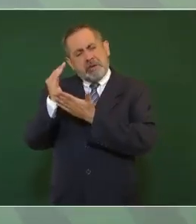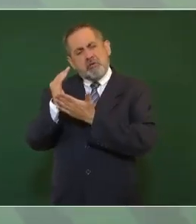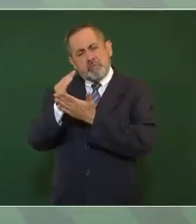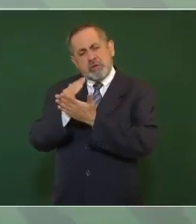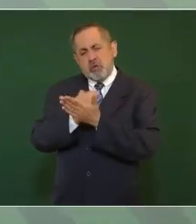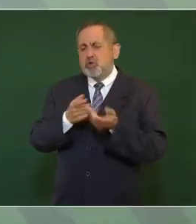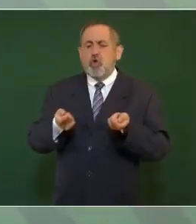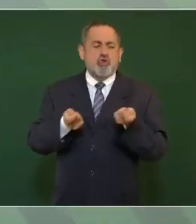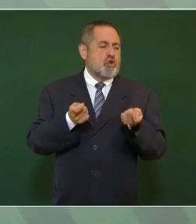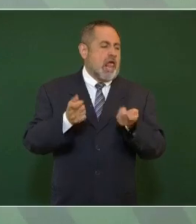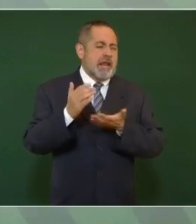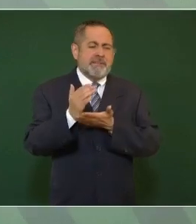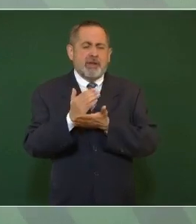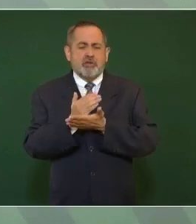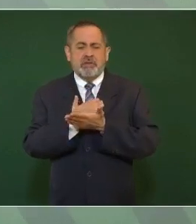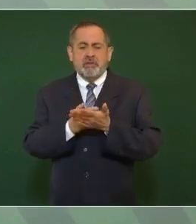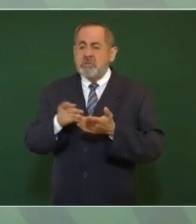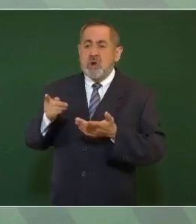controlar,